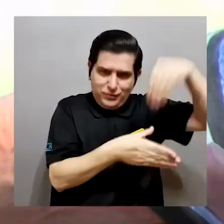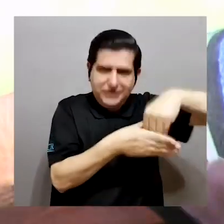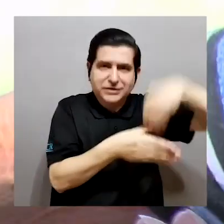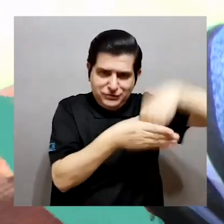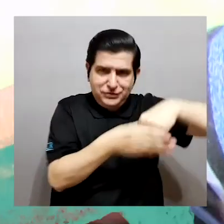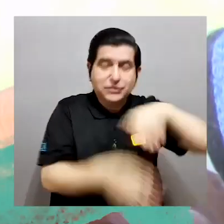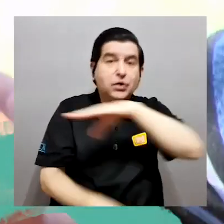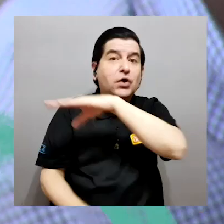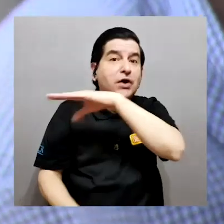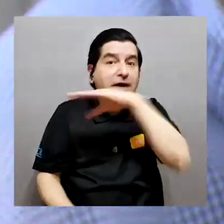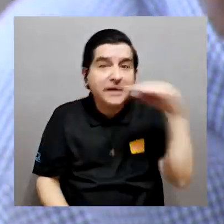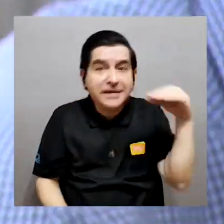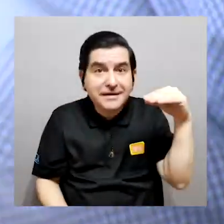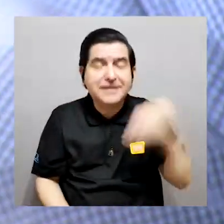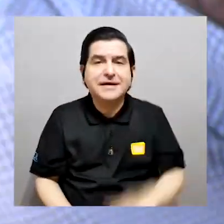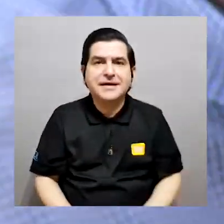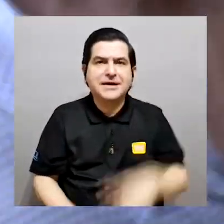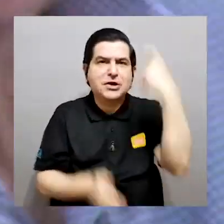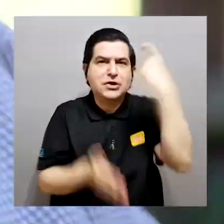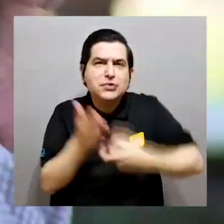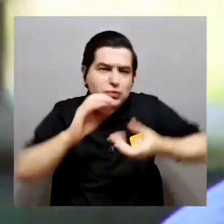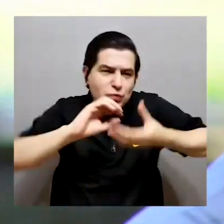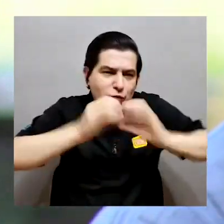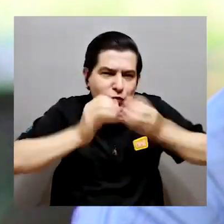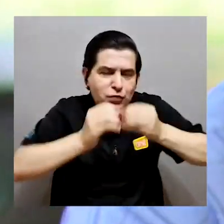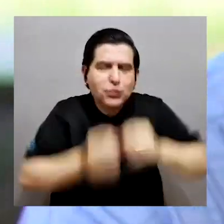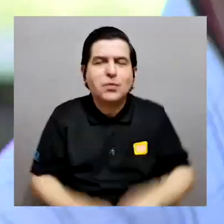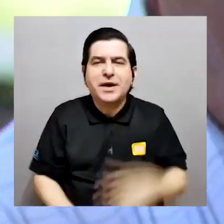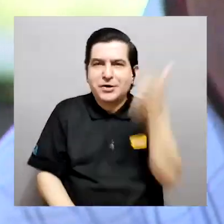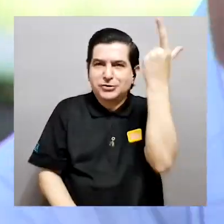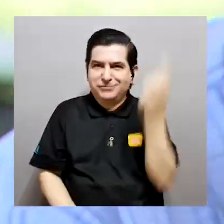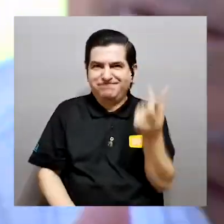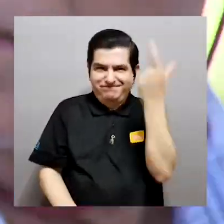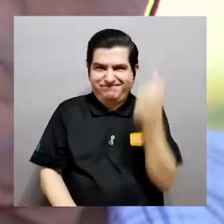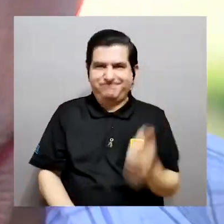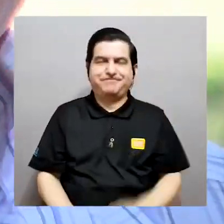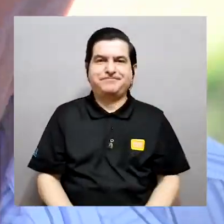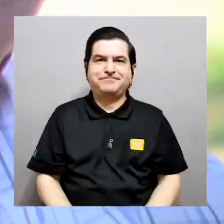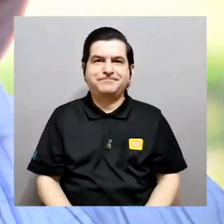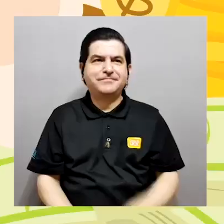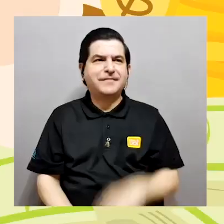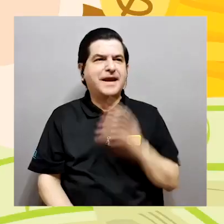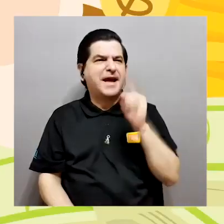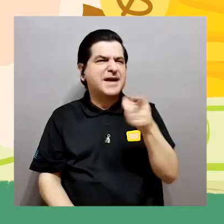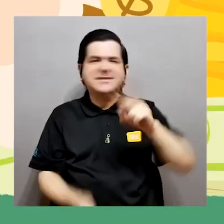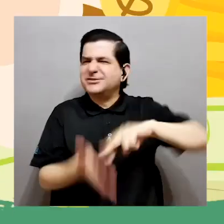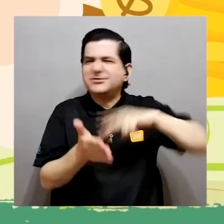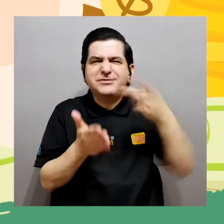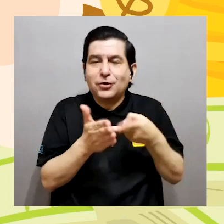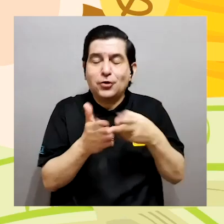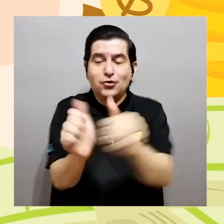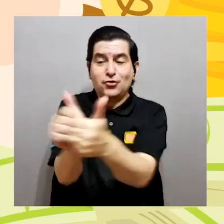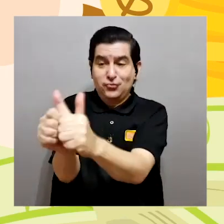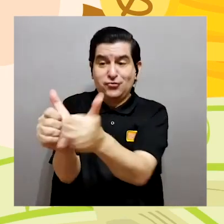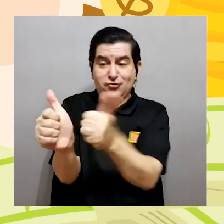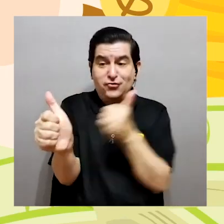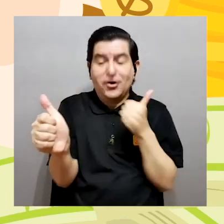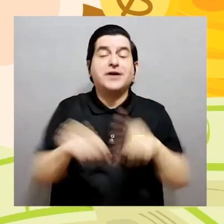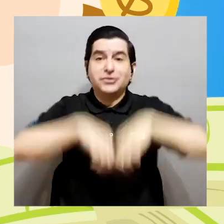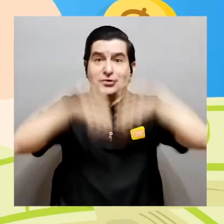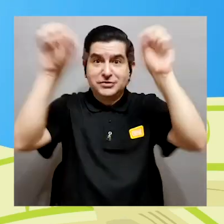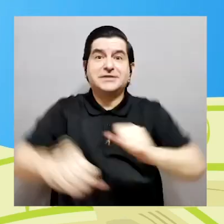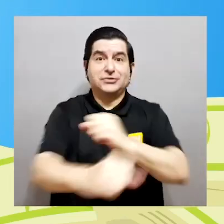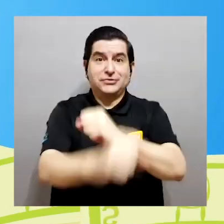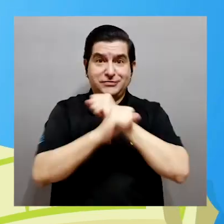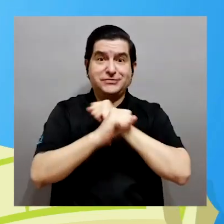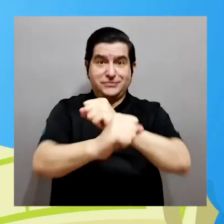cuotas y a endurecer el cálculo de la pensión. Ahora, esto es un retroceso en el